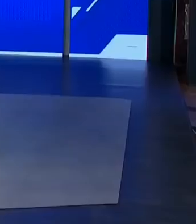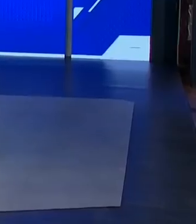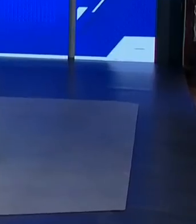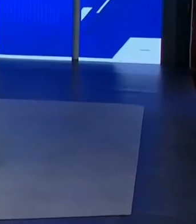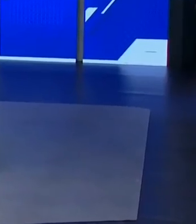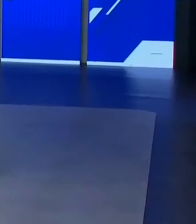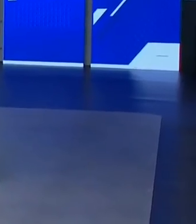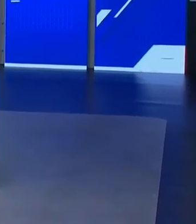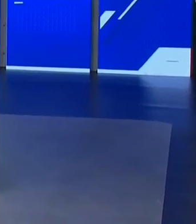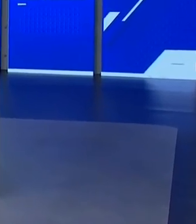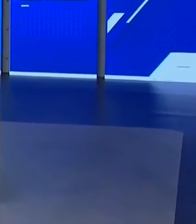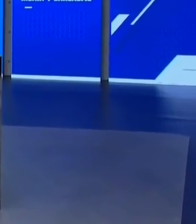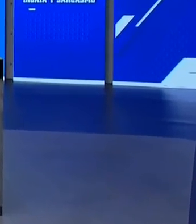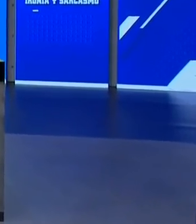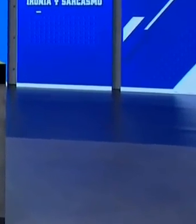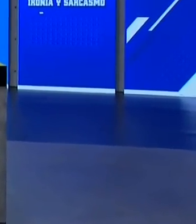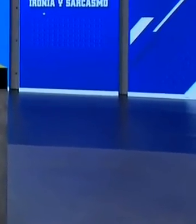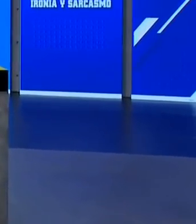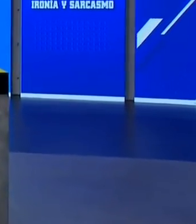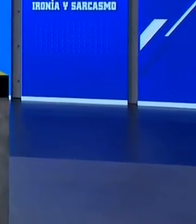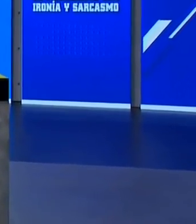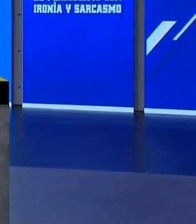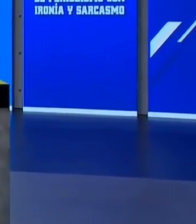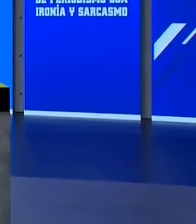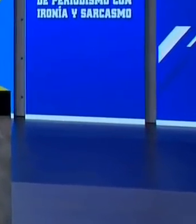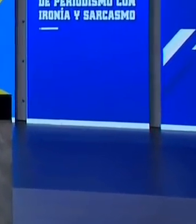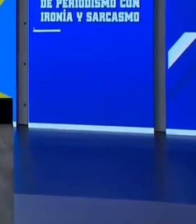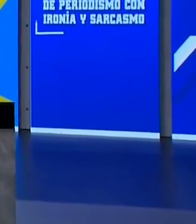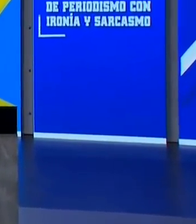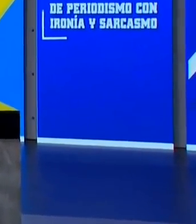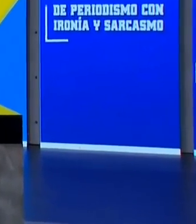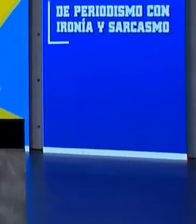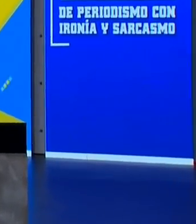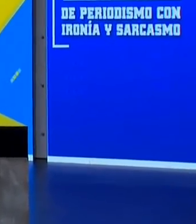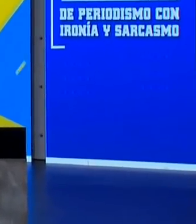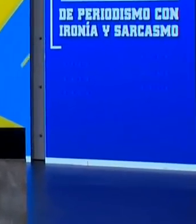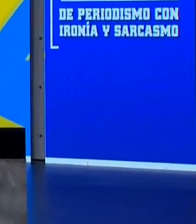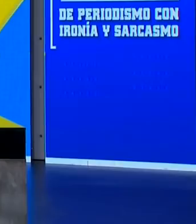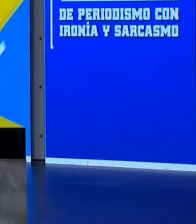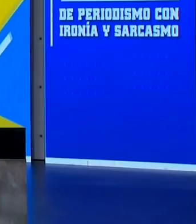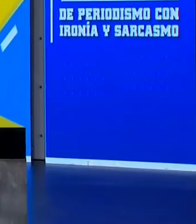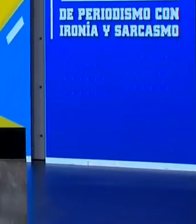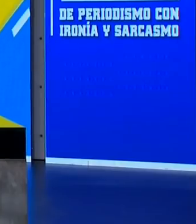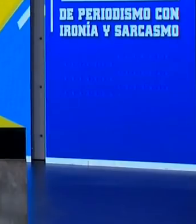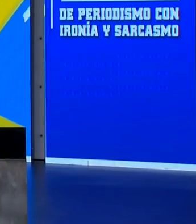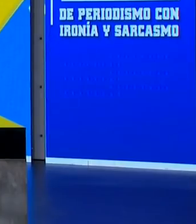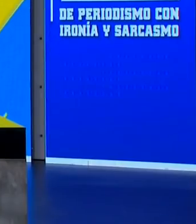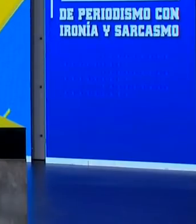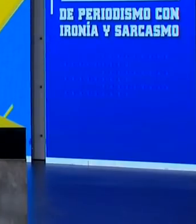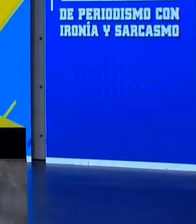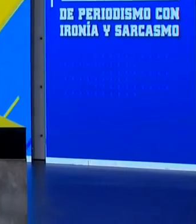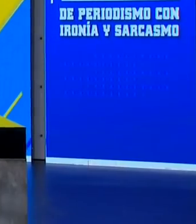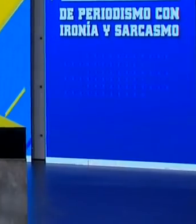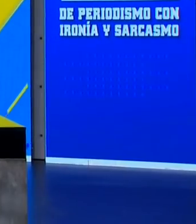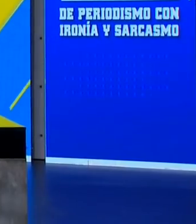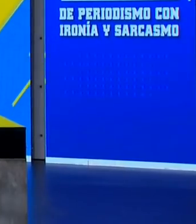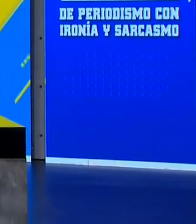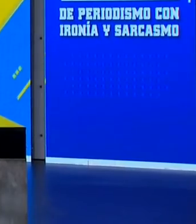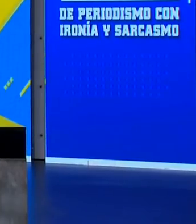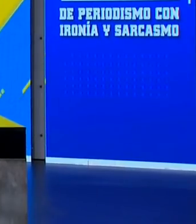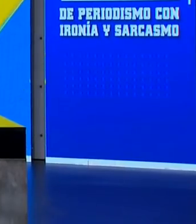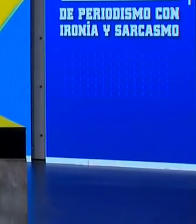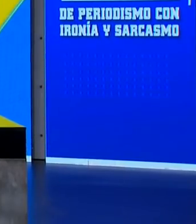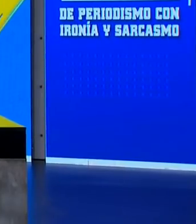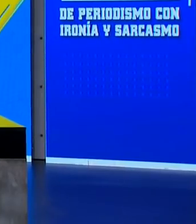y también surgió en los últimos días información sobre un amparo de personas que exigían ser vacunados